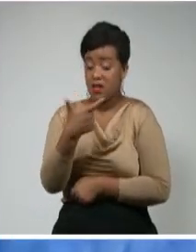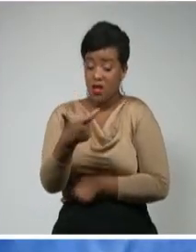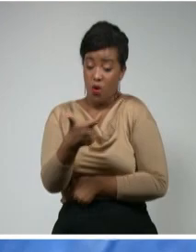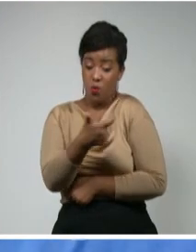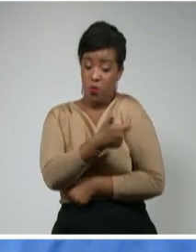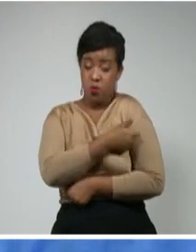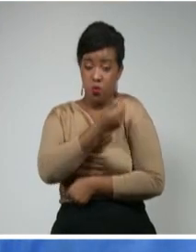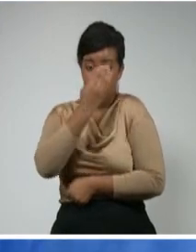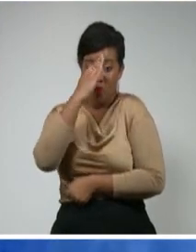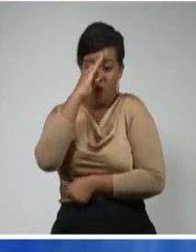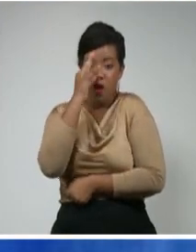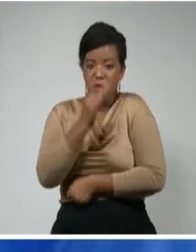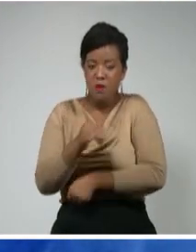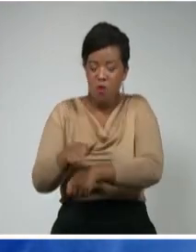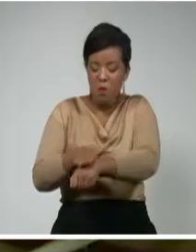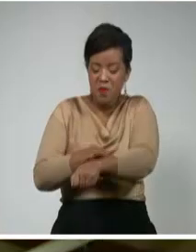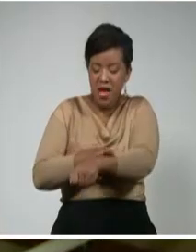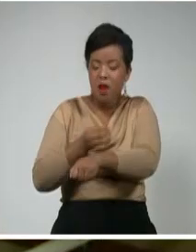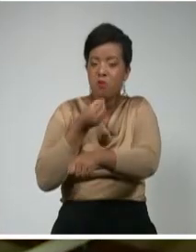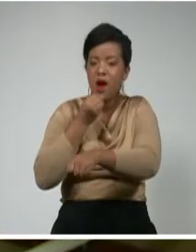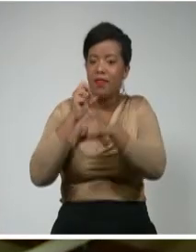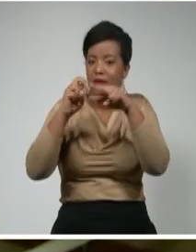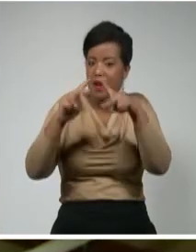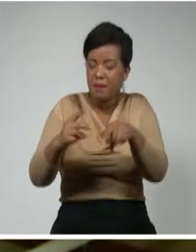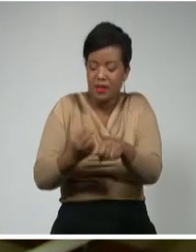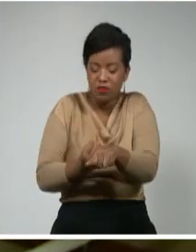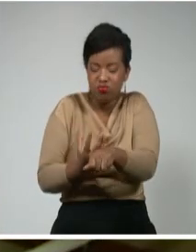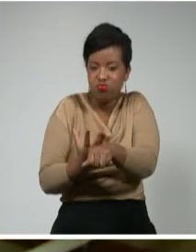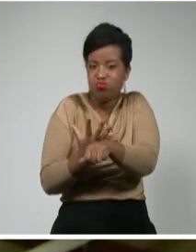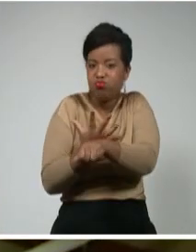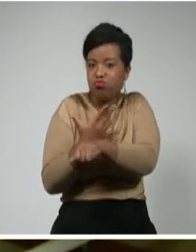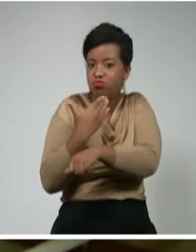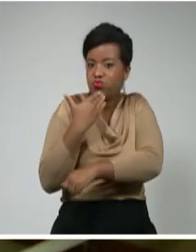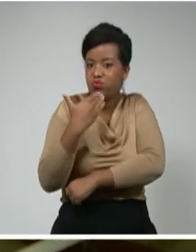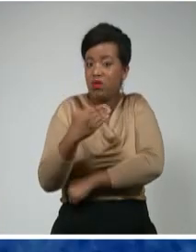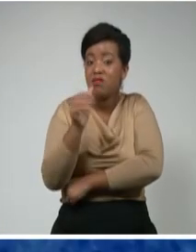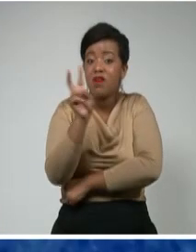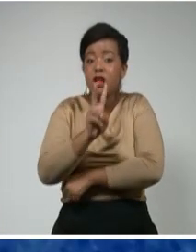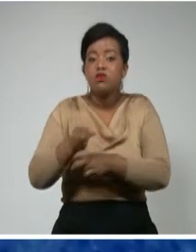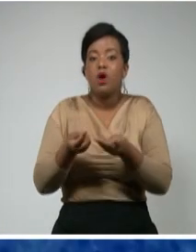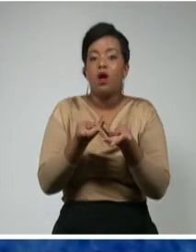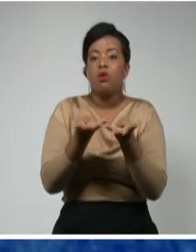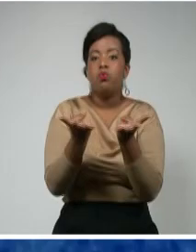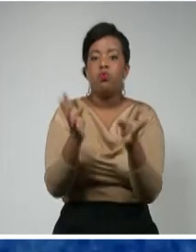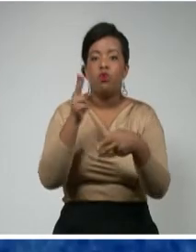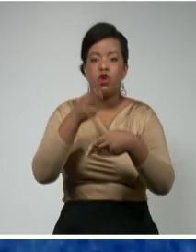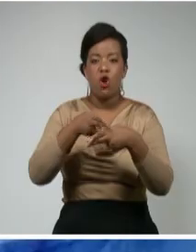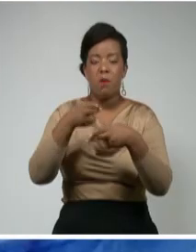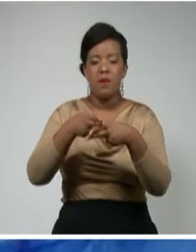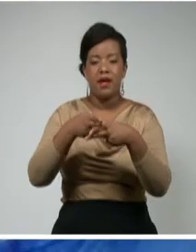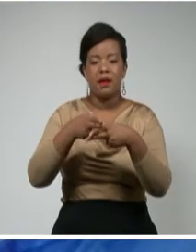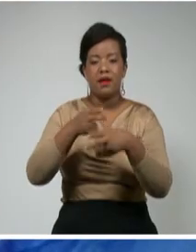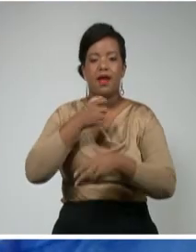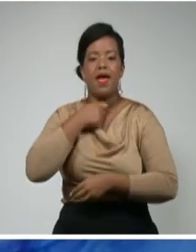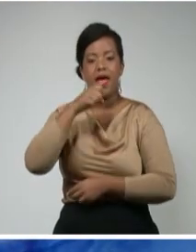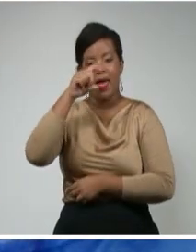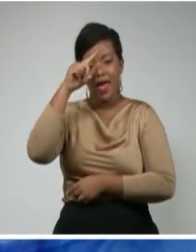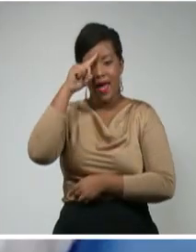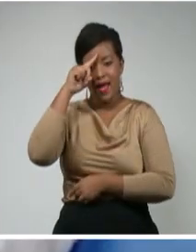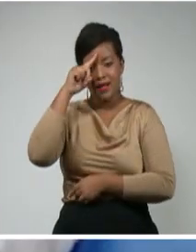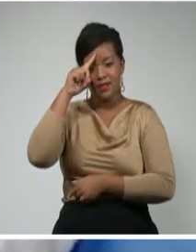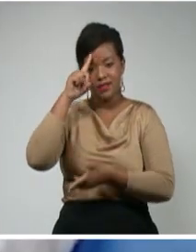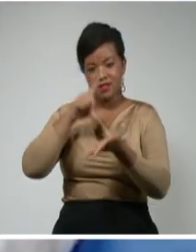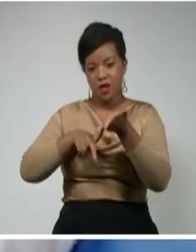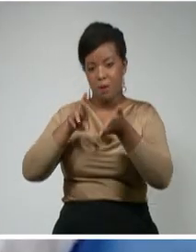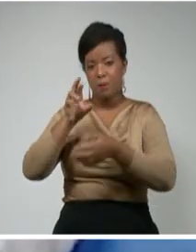crecimiento epidérmico humano recombinante distribuido en Venezuela con el nombre de Espronepider. A pesar de la